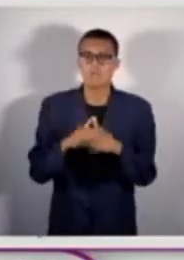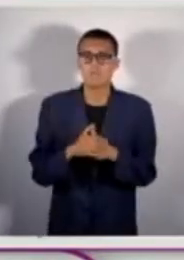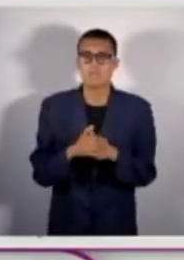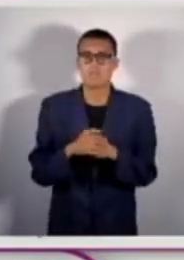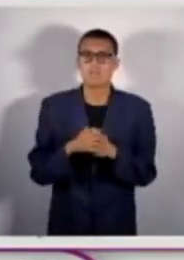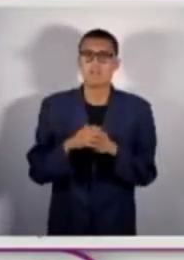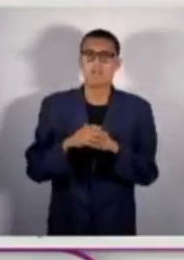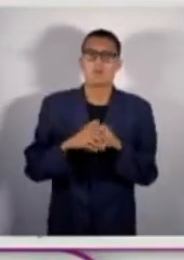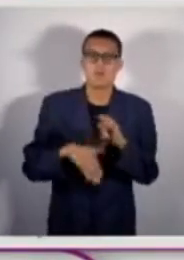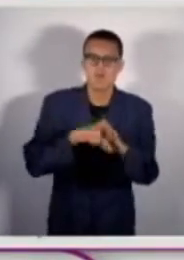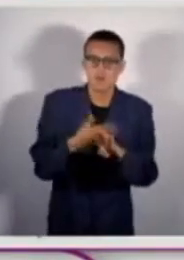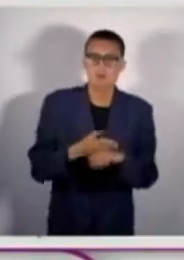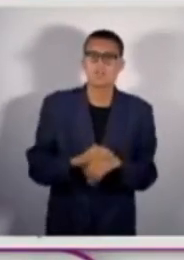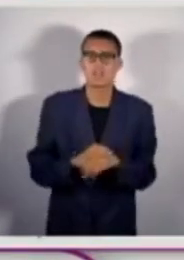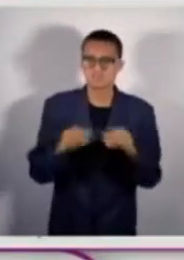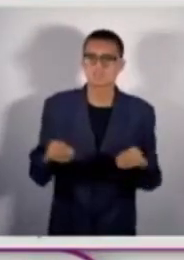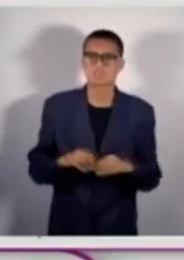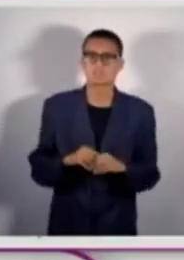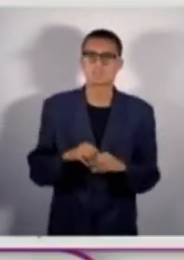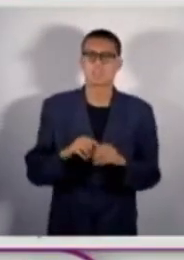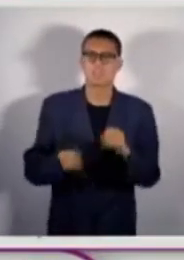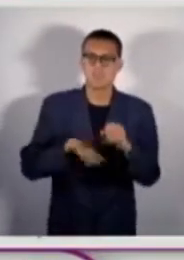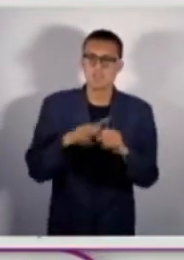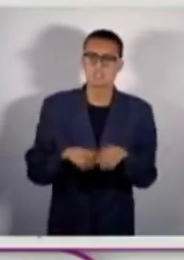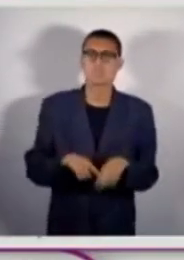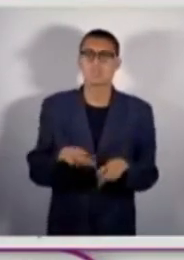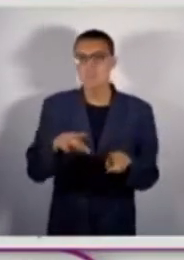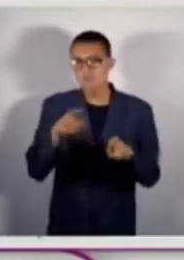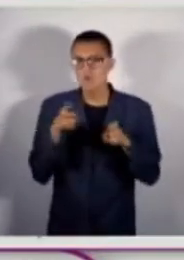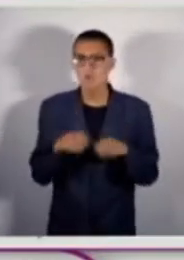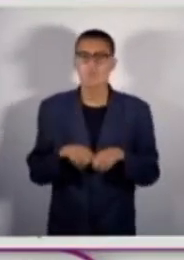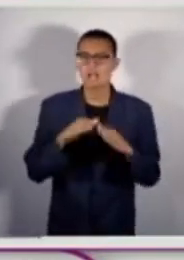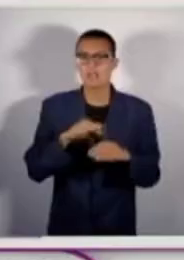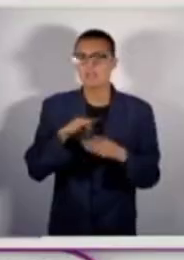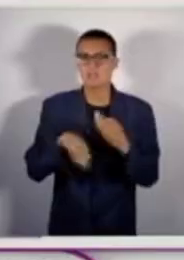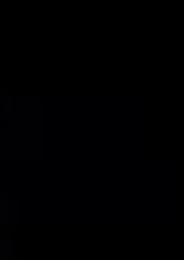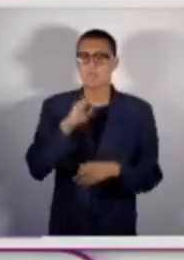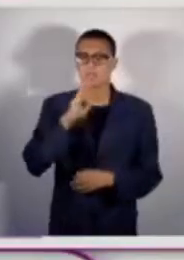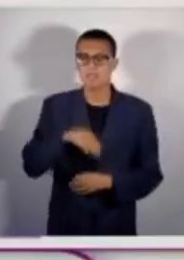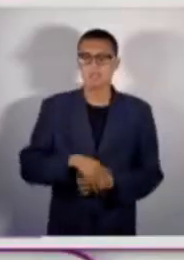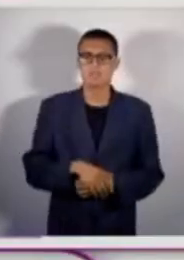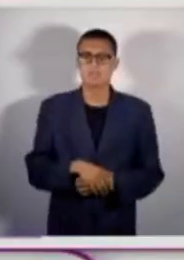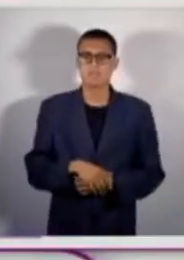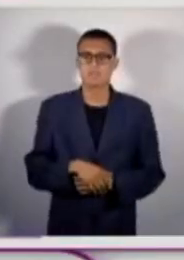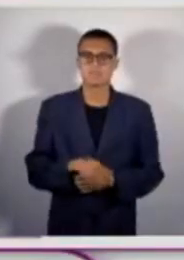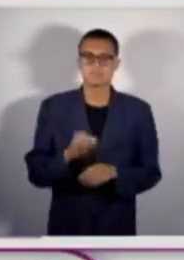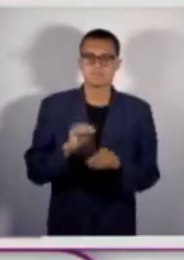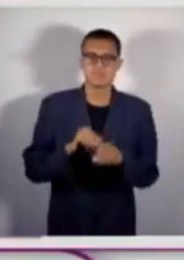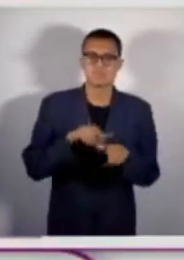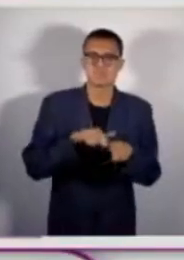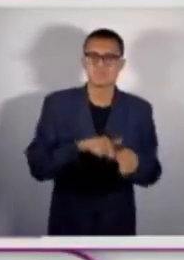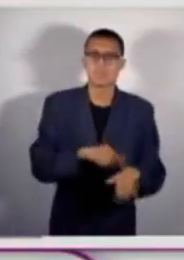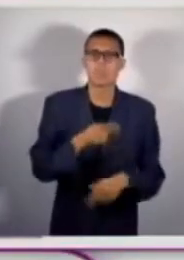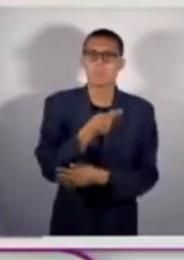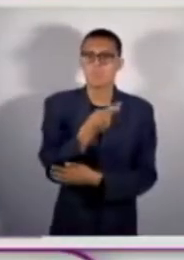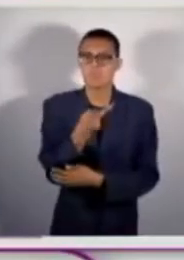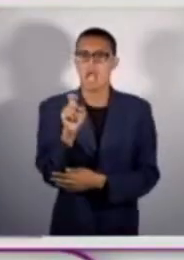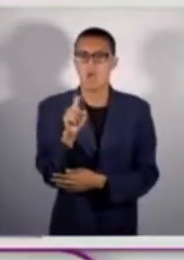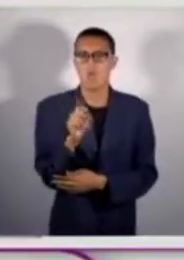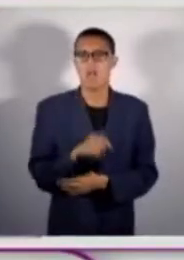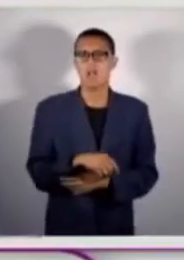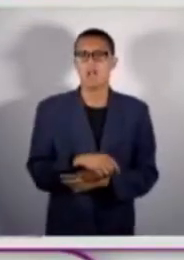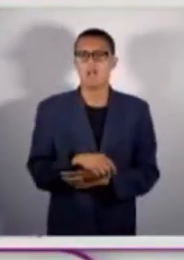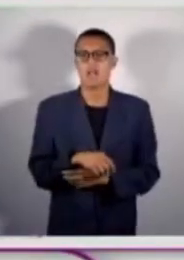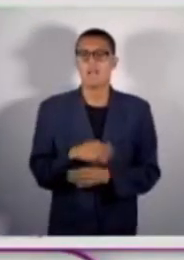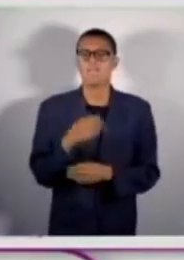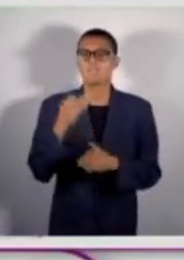los feminicidios, las desapariciones, los robos a casa-habitación y los robos a comercio. Permanecerá la pobreza, la falta de agua, la desigualdad, la